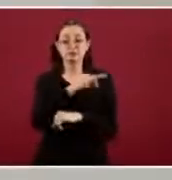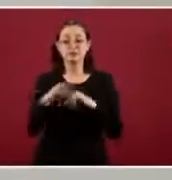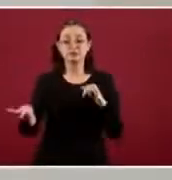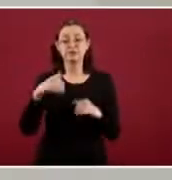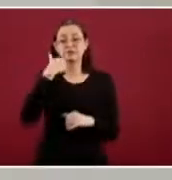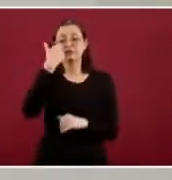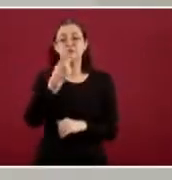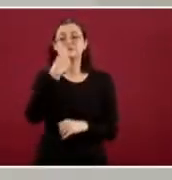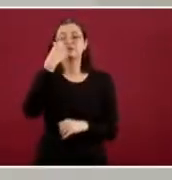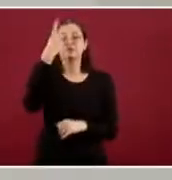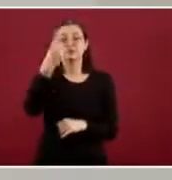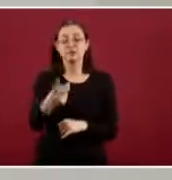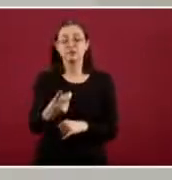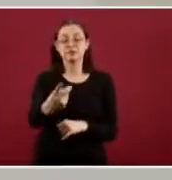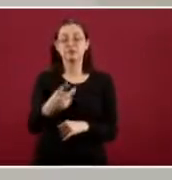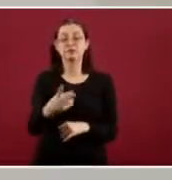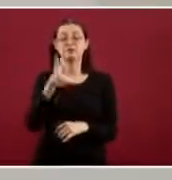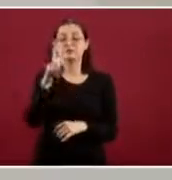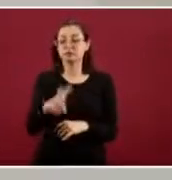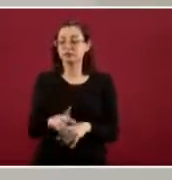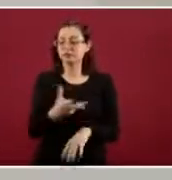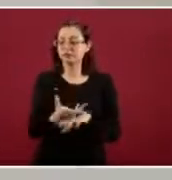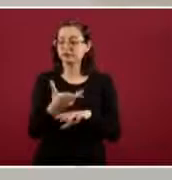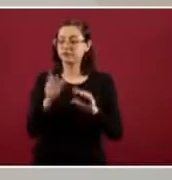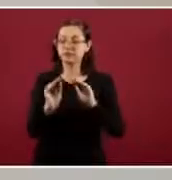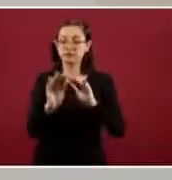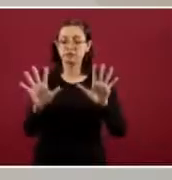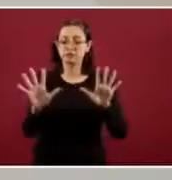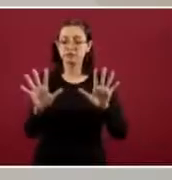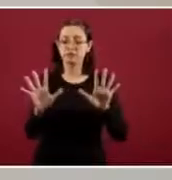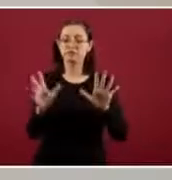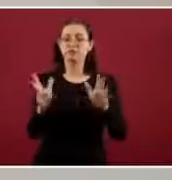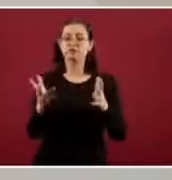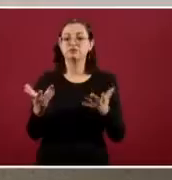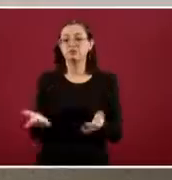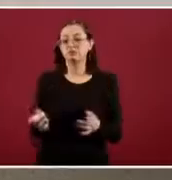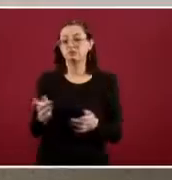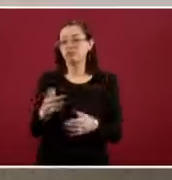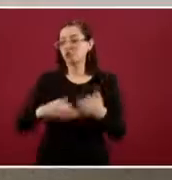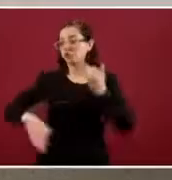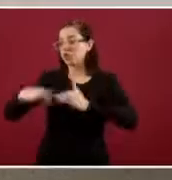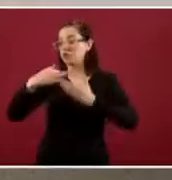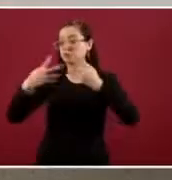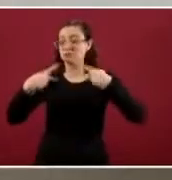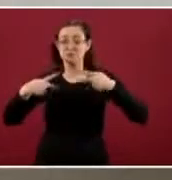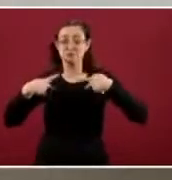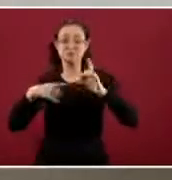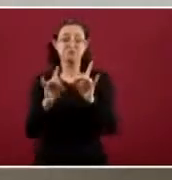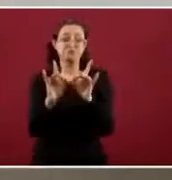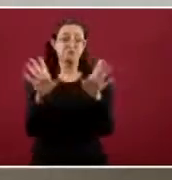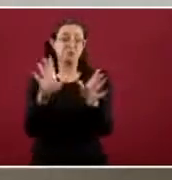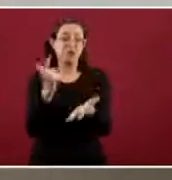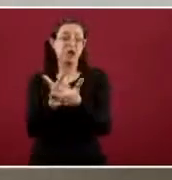señalar que es claro que nadie está exento del riesgo. En una situación como